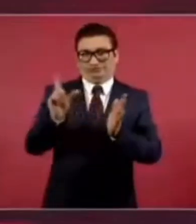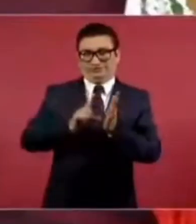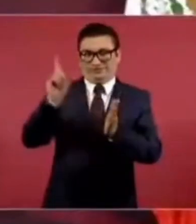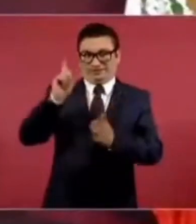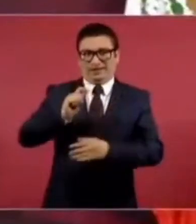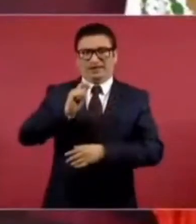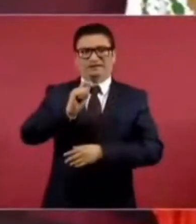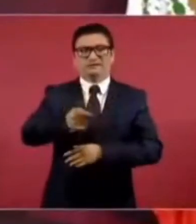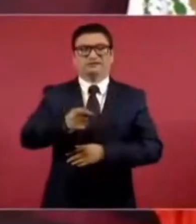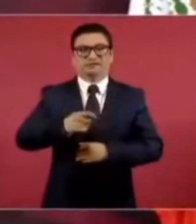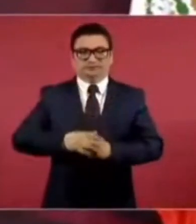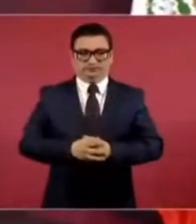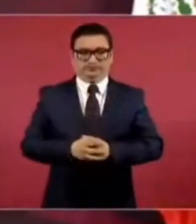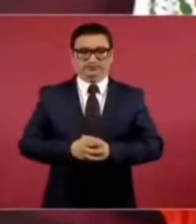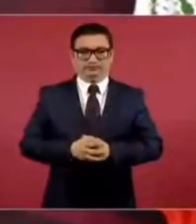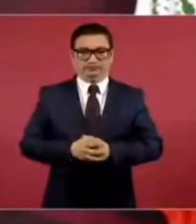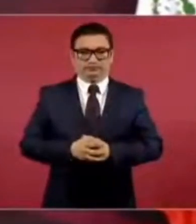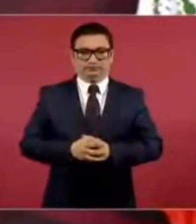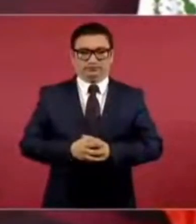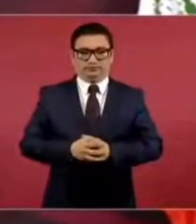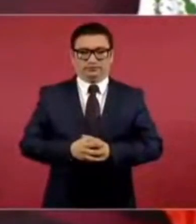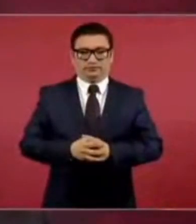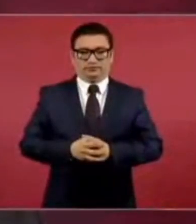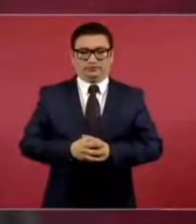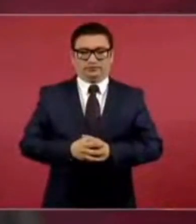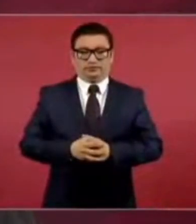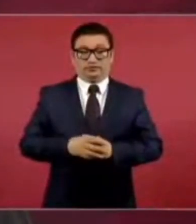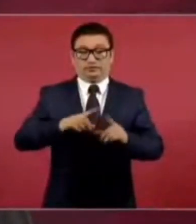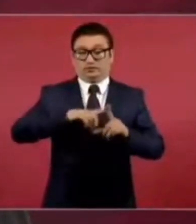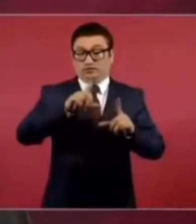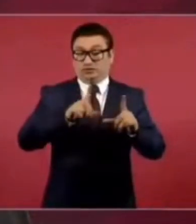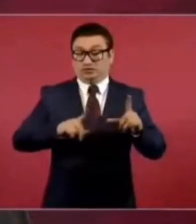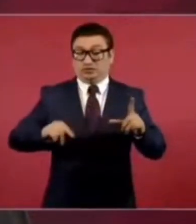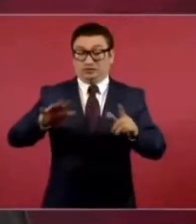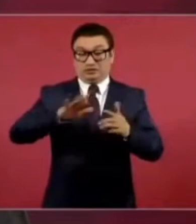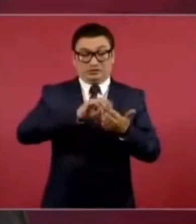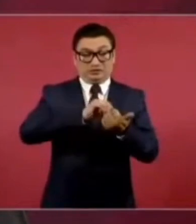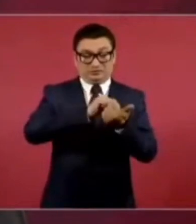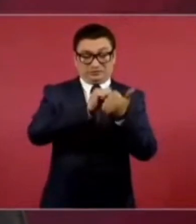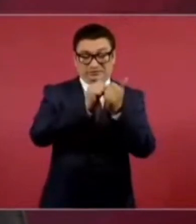es de que no se puede transformar sin el apoyo del pueblo.